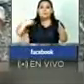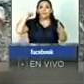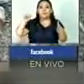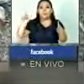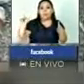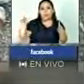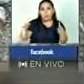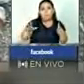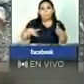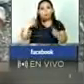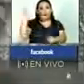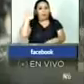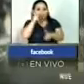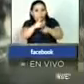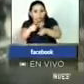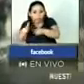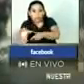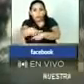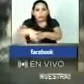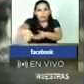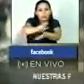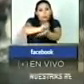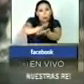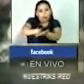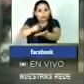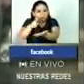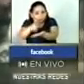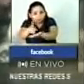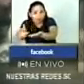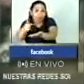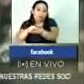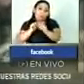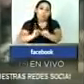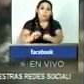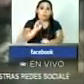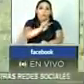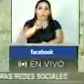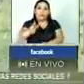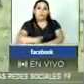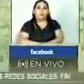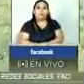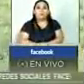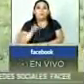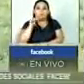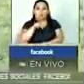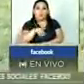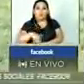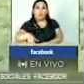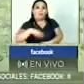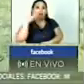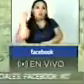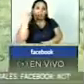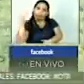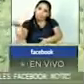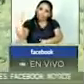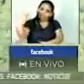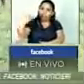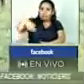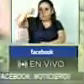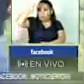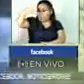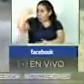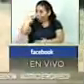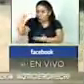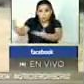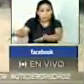a raíz de un ataque contra una academia policial que dejó 22 cadetes muertos y al agresor Colombia exigió luego a Cuba la captura y entrega del